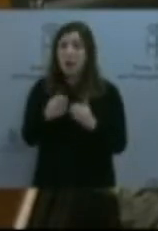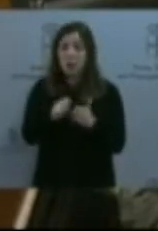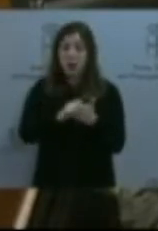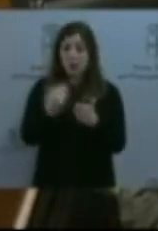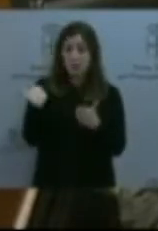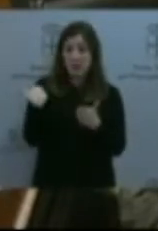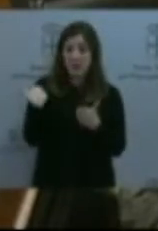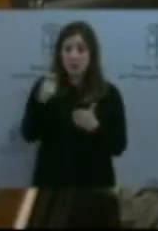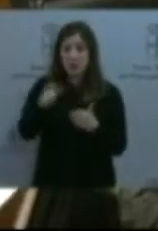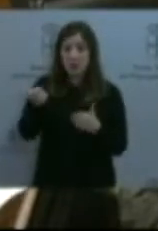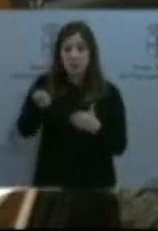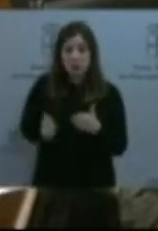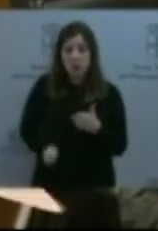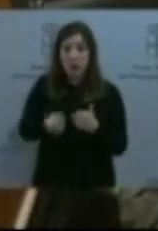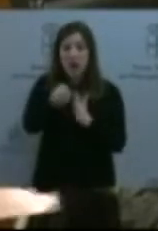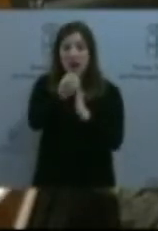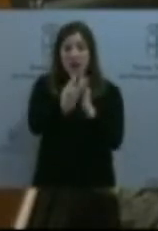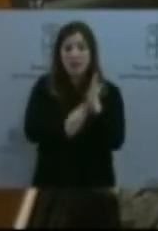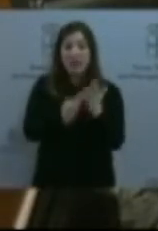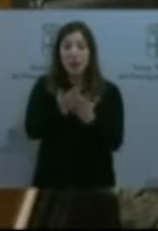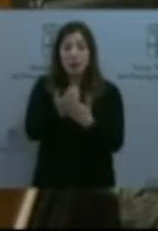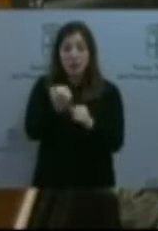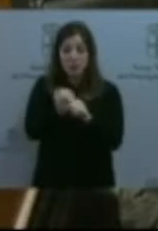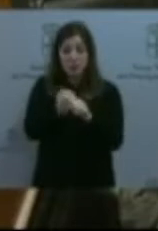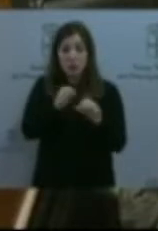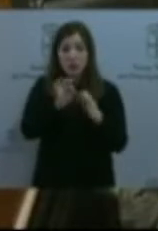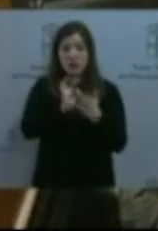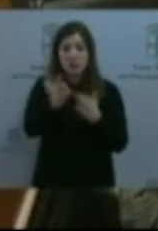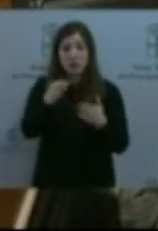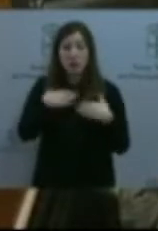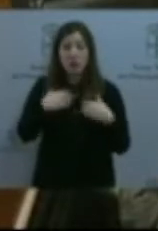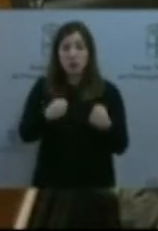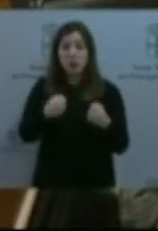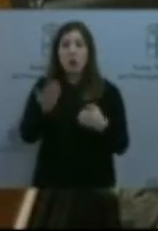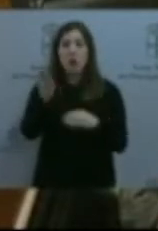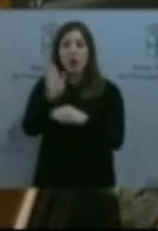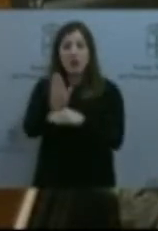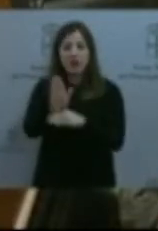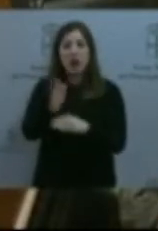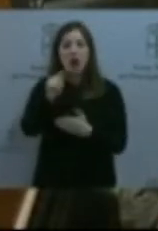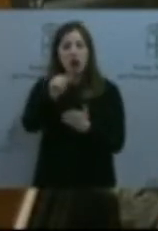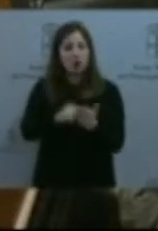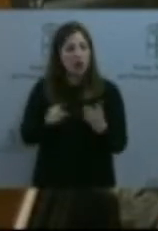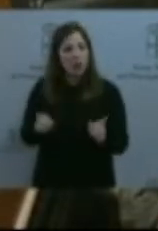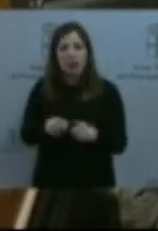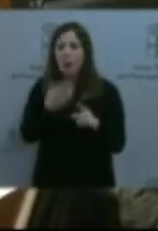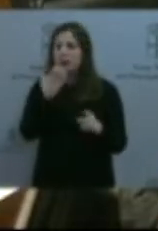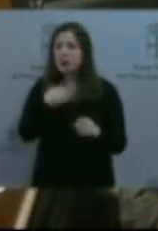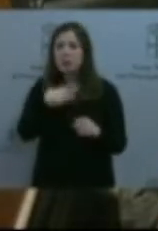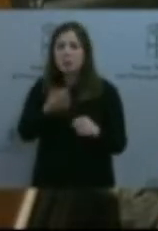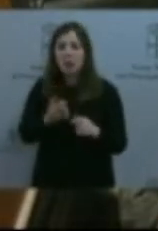empleo en el servicio de salud se les ofrecen los contratos independientemente de que puedan o no incorporarse por una razón relacionada con un